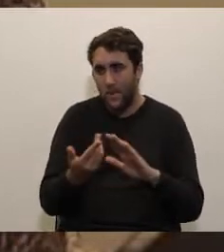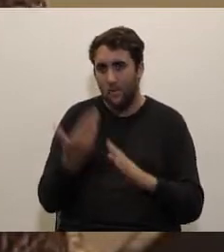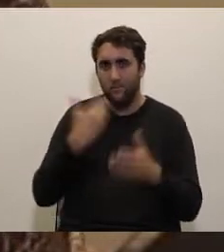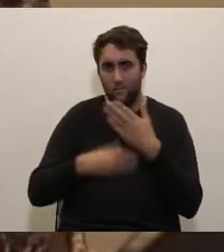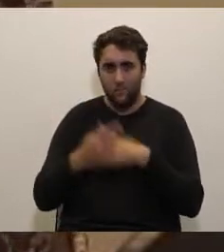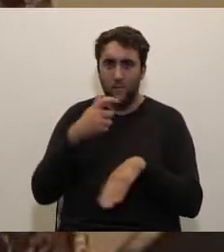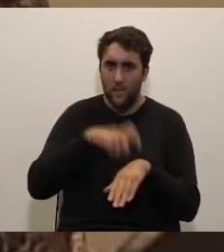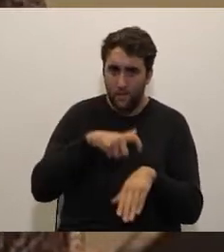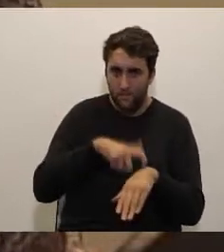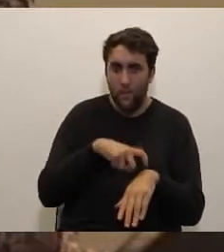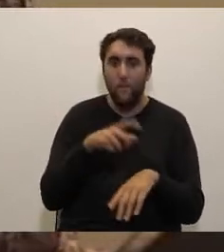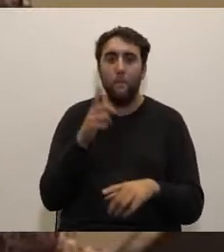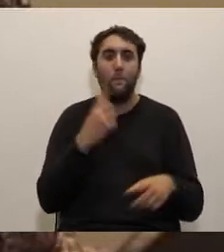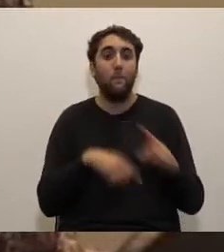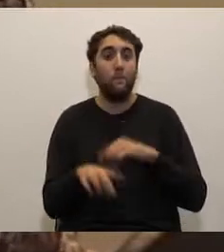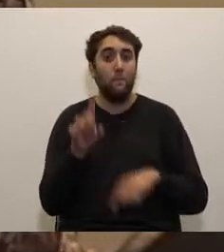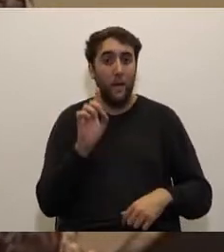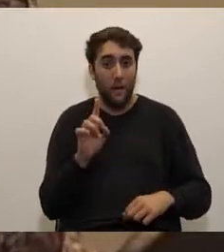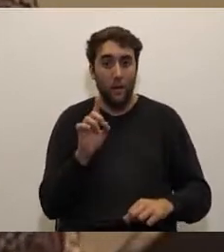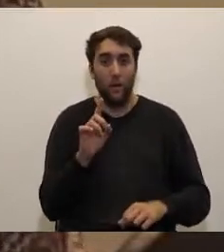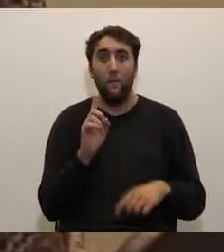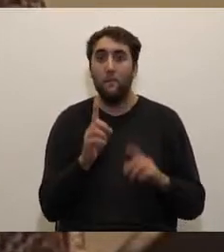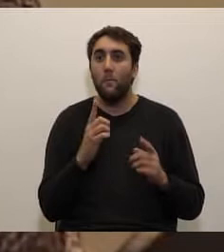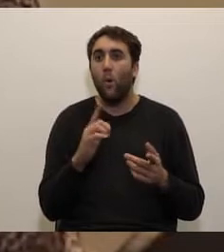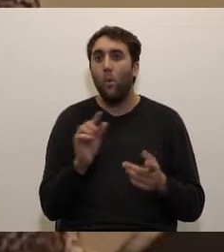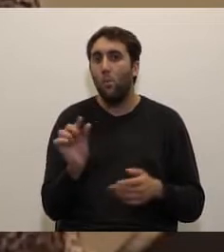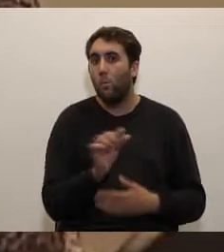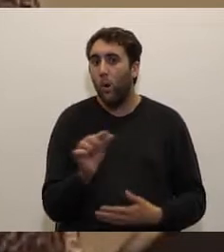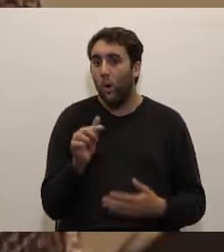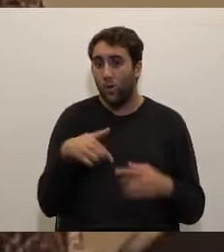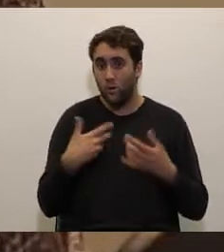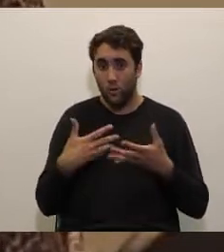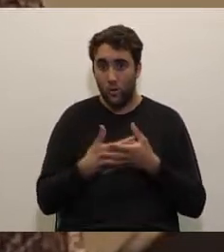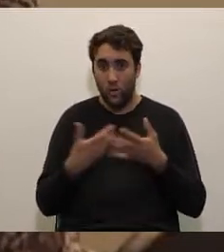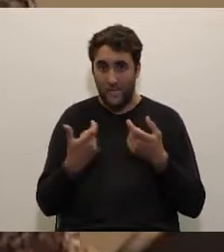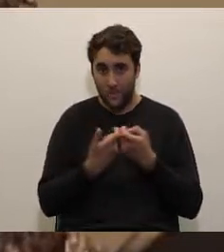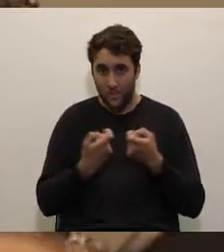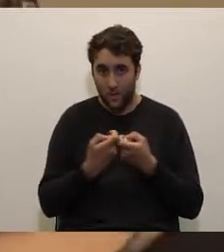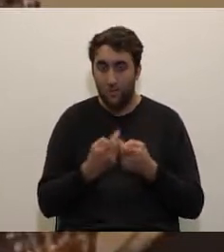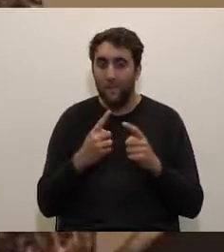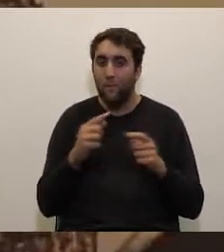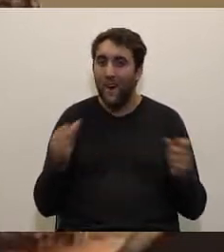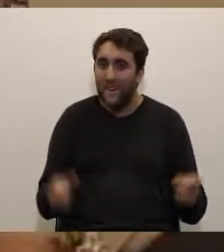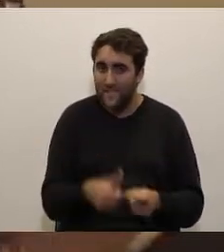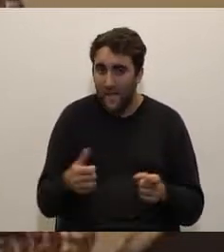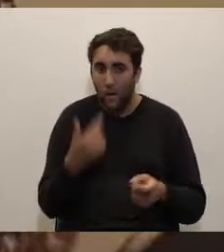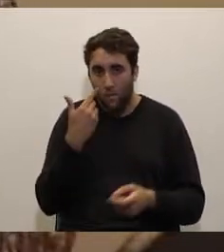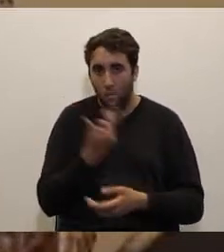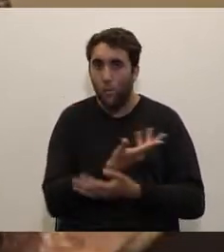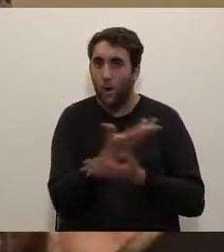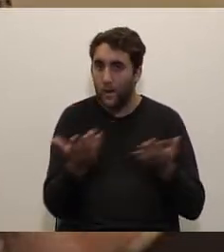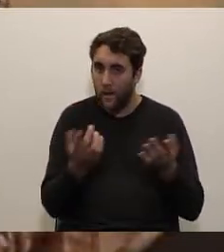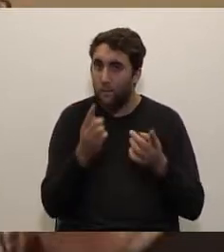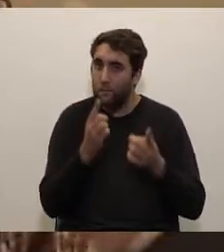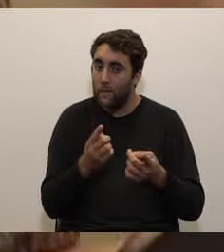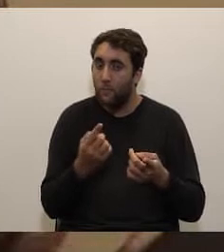tiempo, pero un poco la idea de mediactivismo.uy era hacer visible que existe esta capa digital